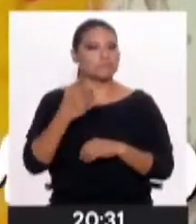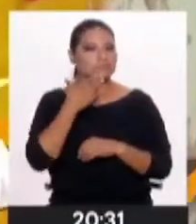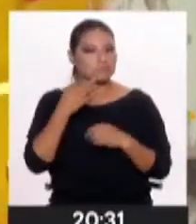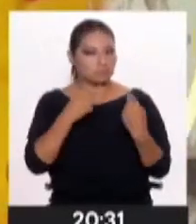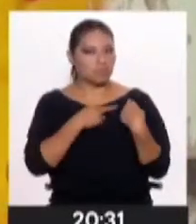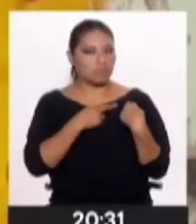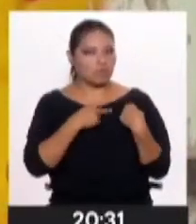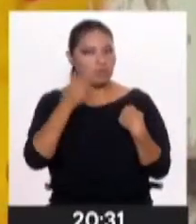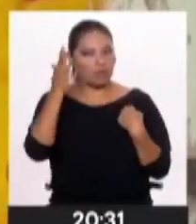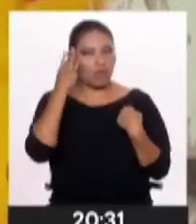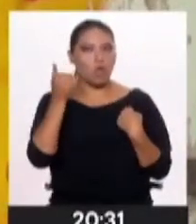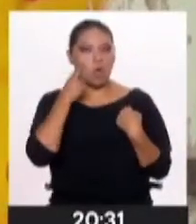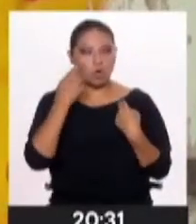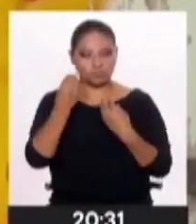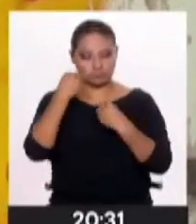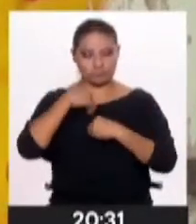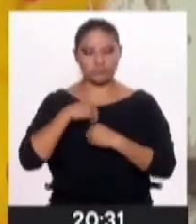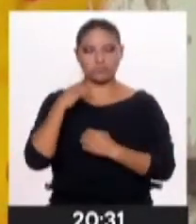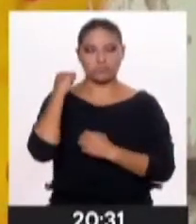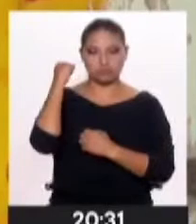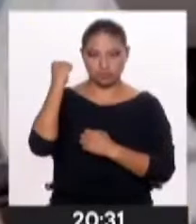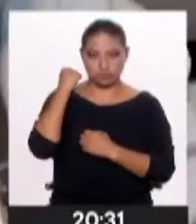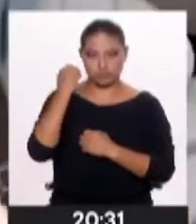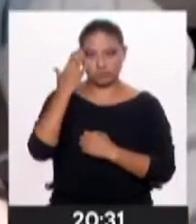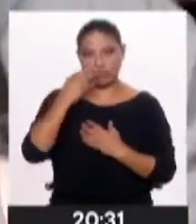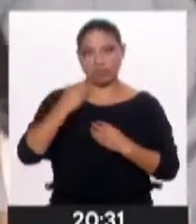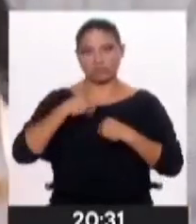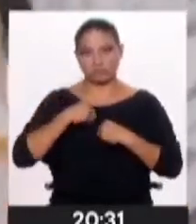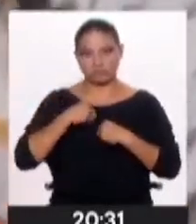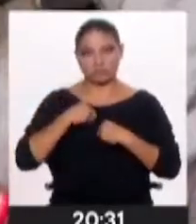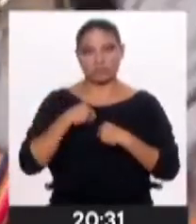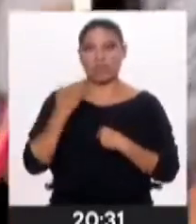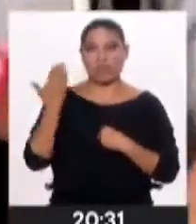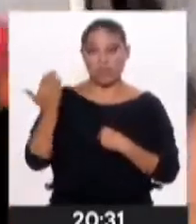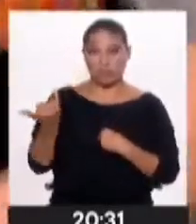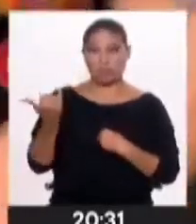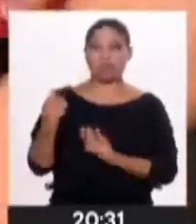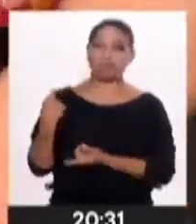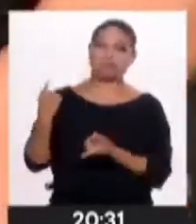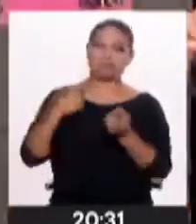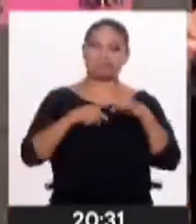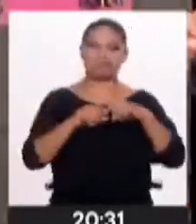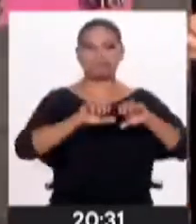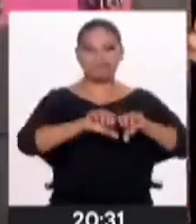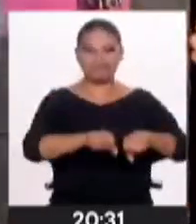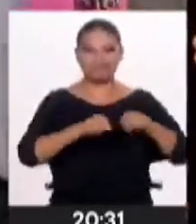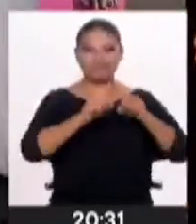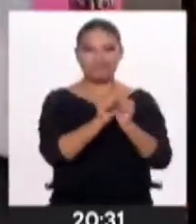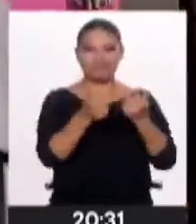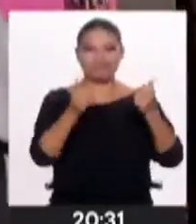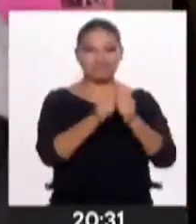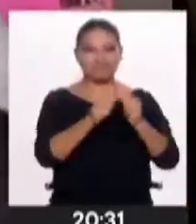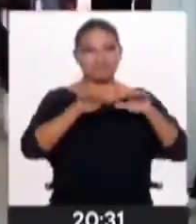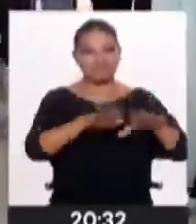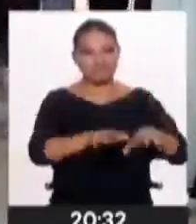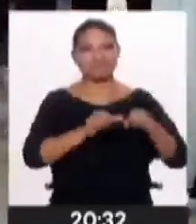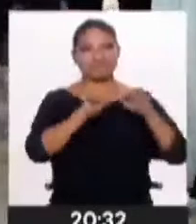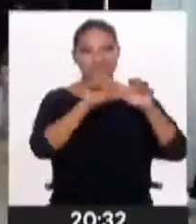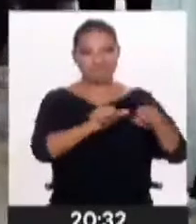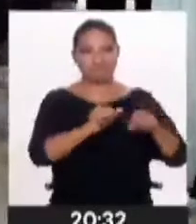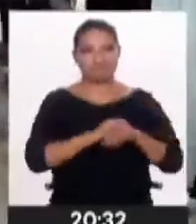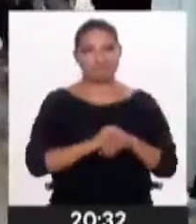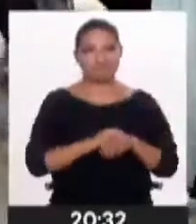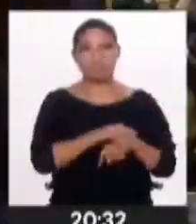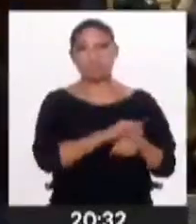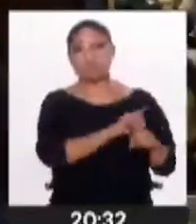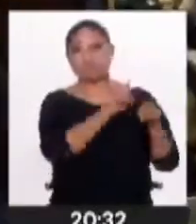es ser un niño que conozca sus derechos y sepa ejercerlos. Raymond ahora se dedica a la pastelería. En